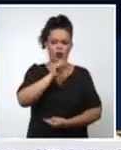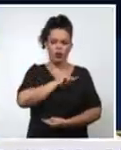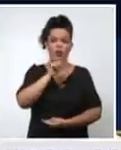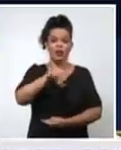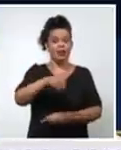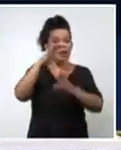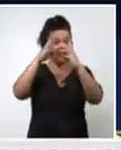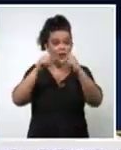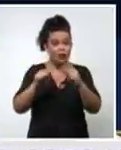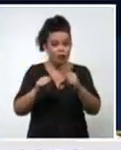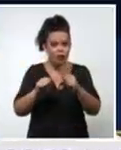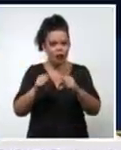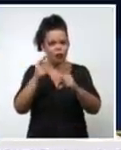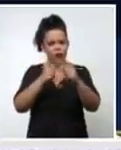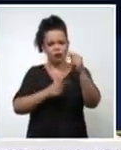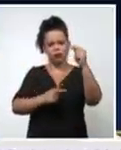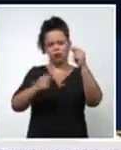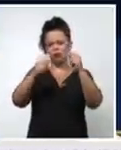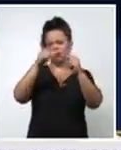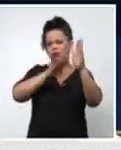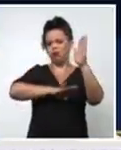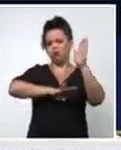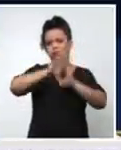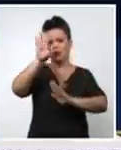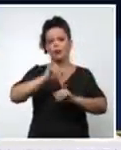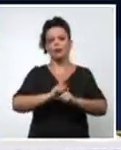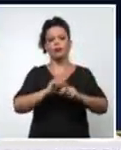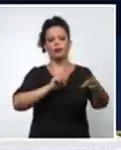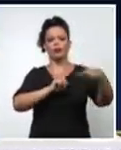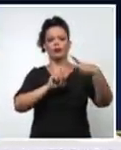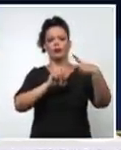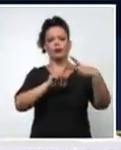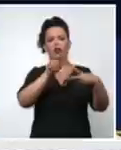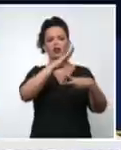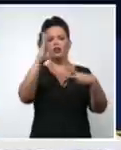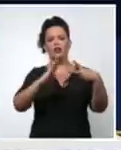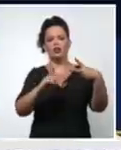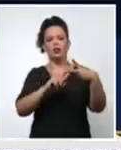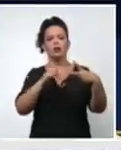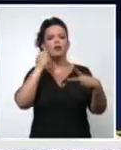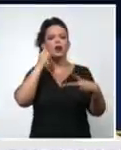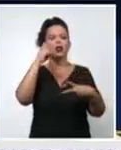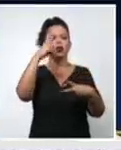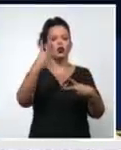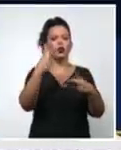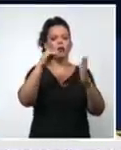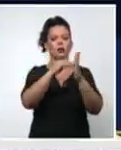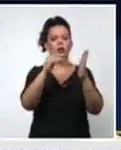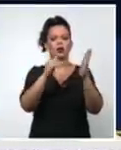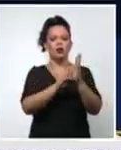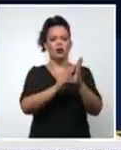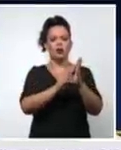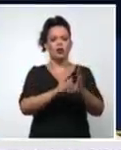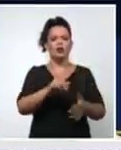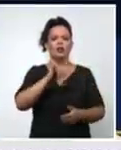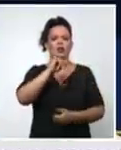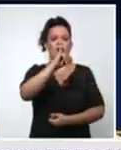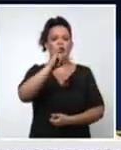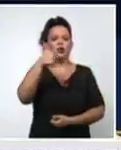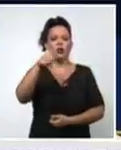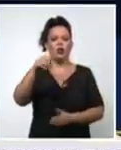elevada en el mundo. Brasil, con más de 2.610.000 casos confirmados